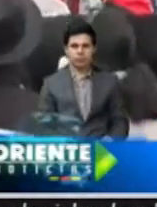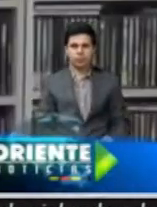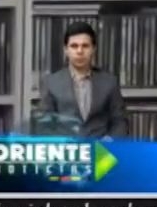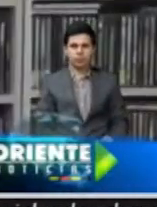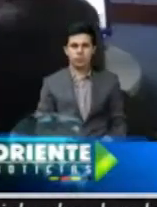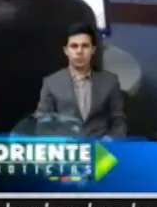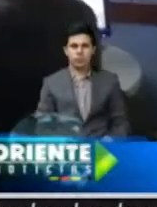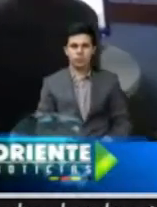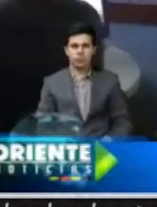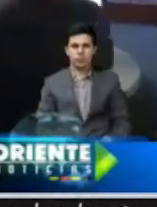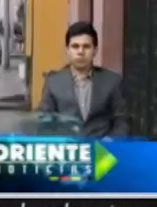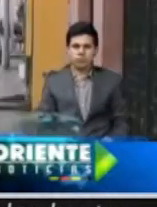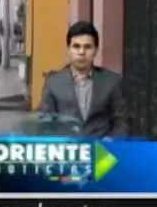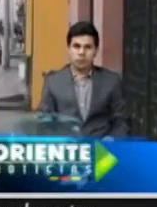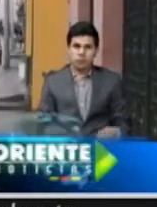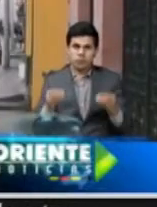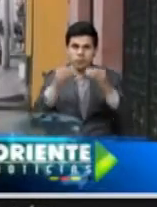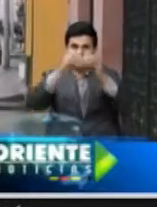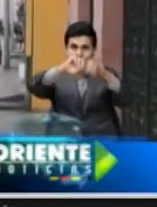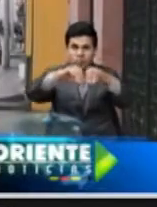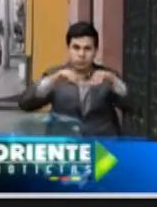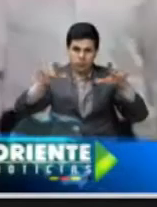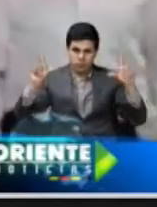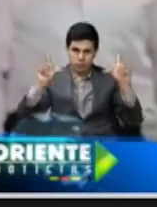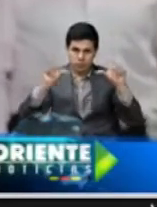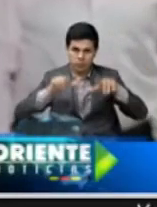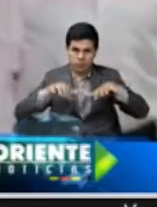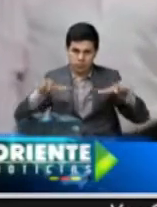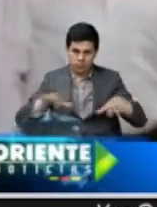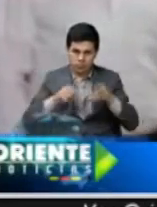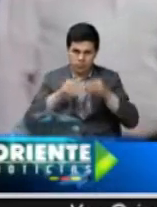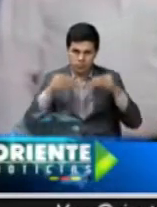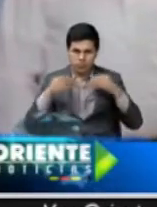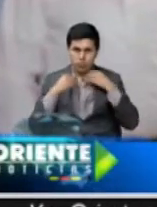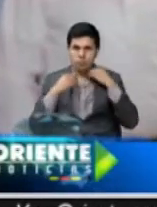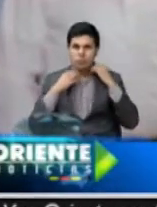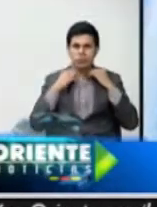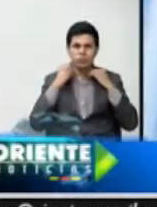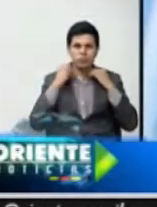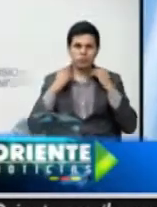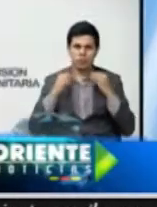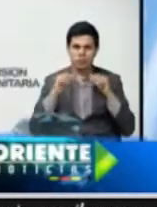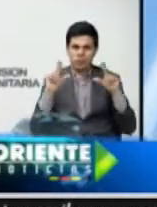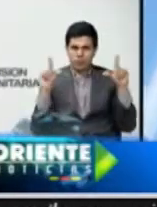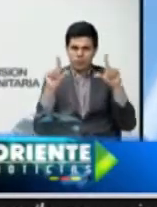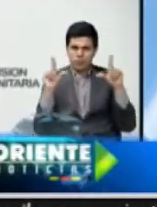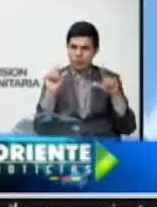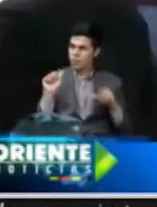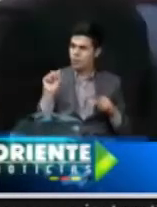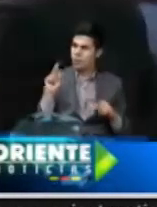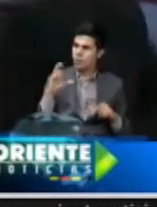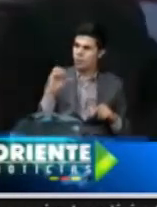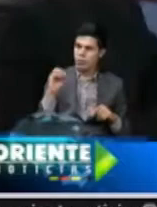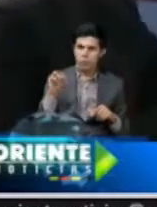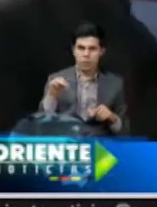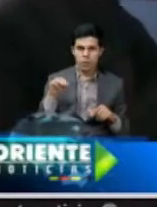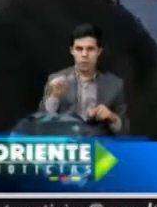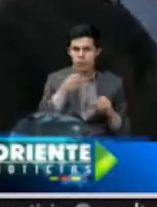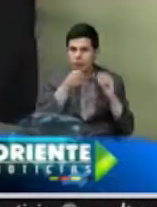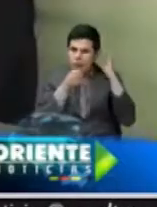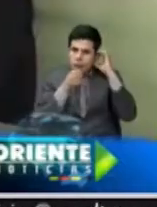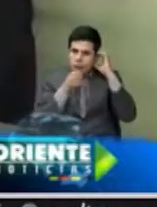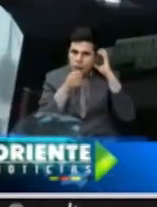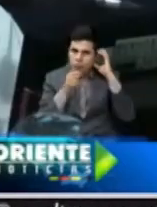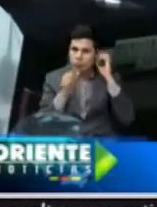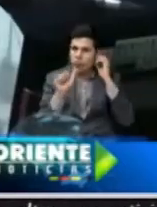nací. Importante resaltar los medios de comunicación de la ciudad, liderados por el canal comunitario de Arcoma Televisión, las emisoras